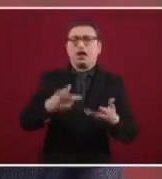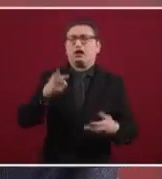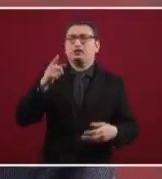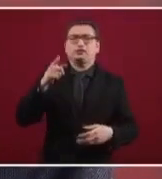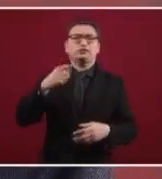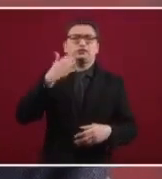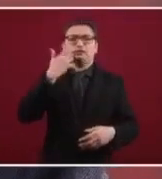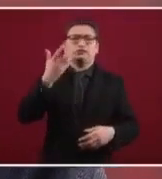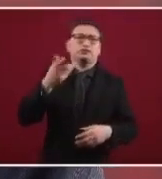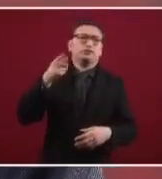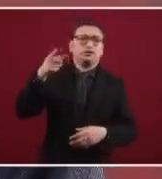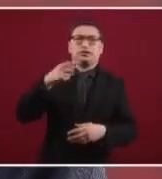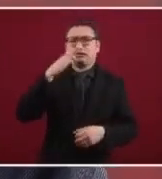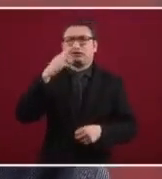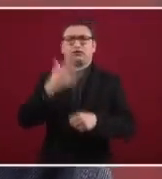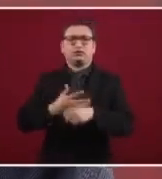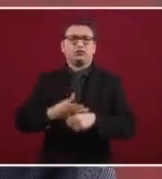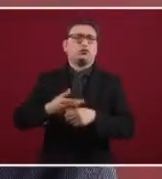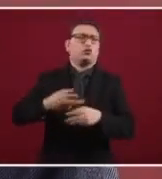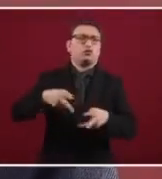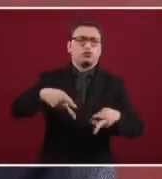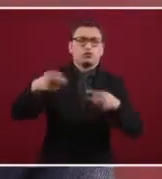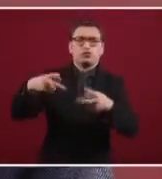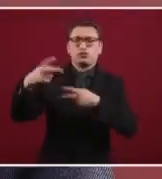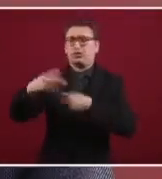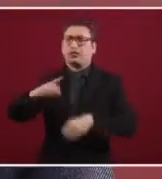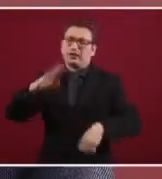castigo a los responsables del saqueo,